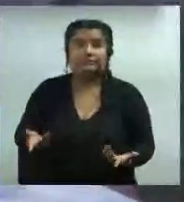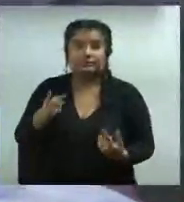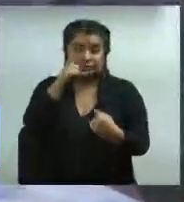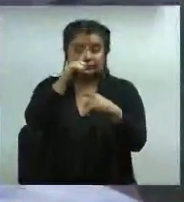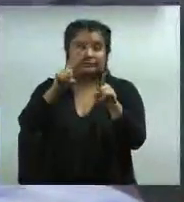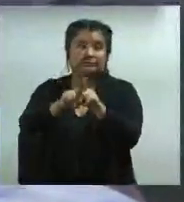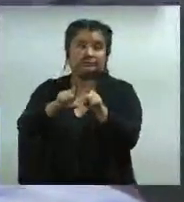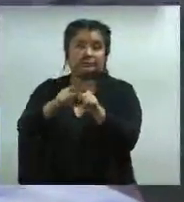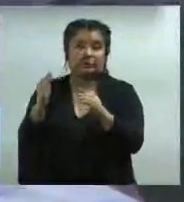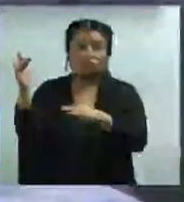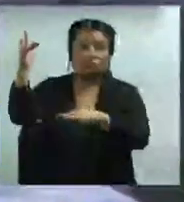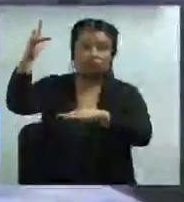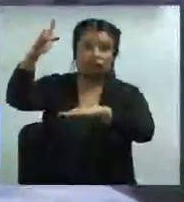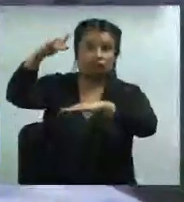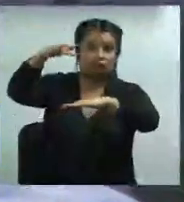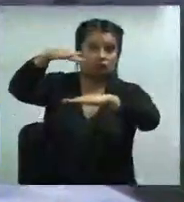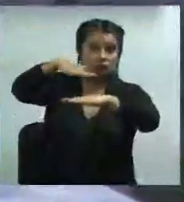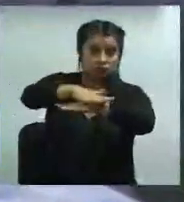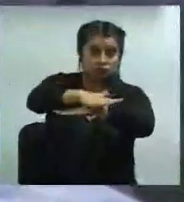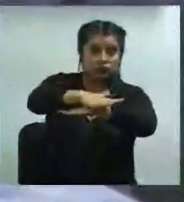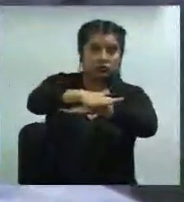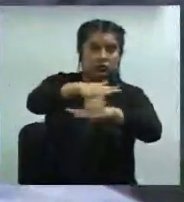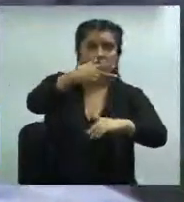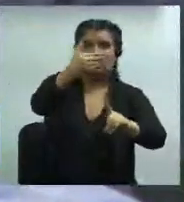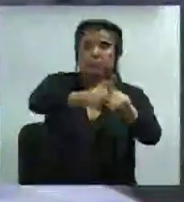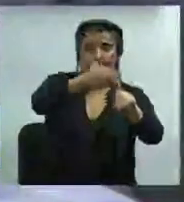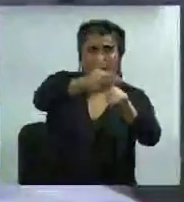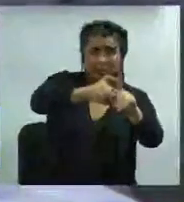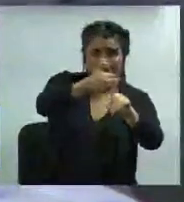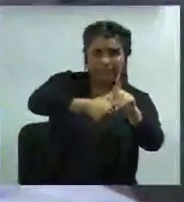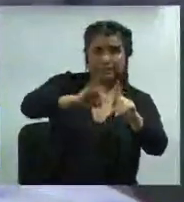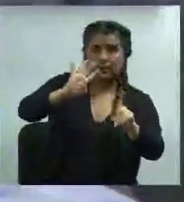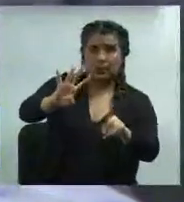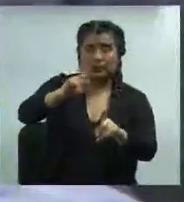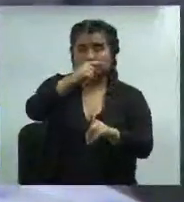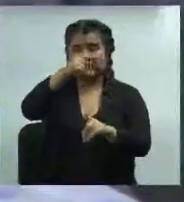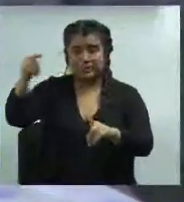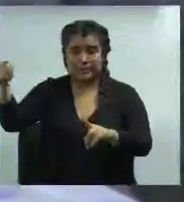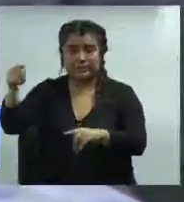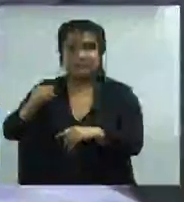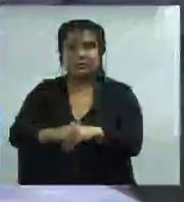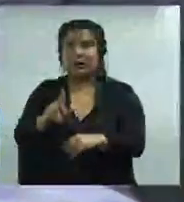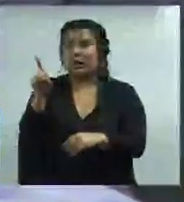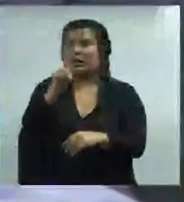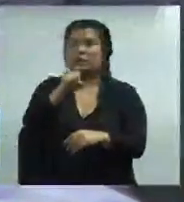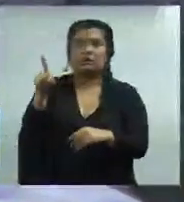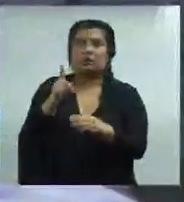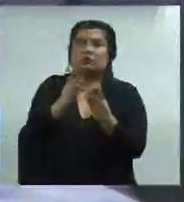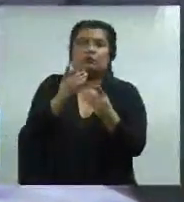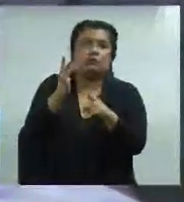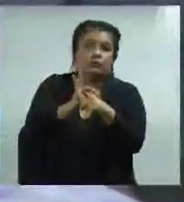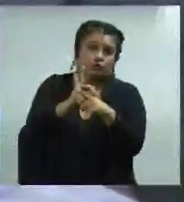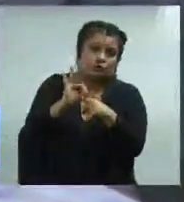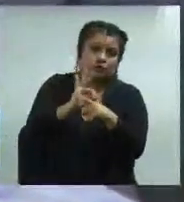desafortunadamente cuando aterrizó en ese vuelo tuvo desperfectos, fue hace 4 semanas y no ha vuelto a levantar.